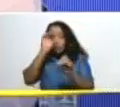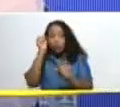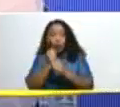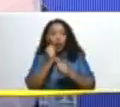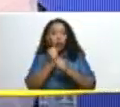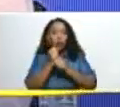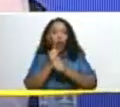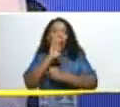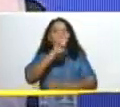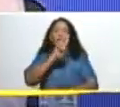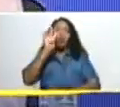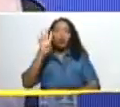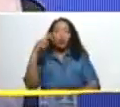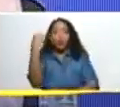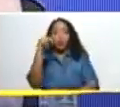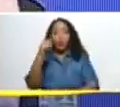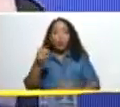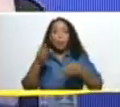de noviembre